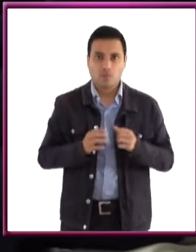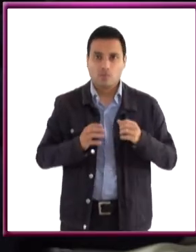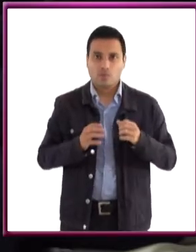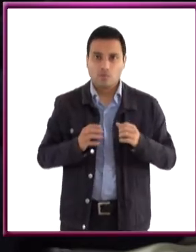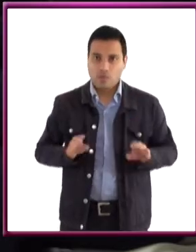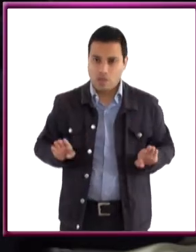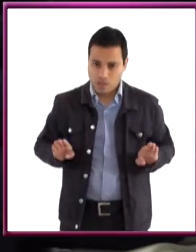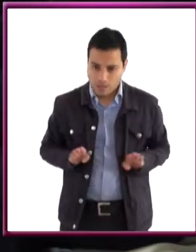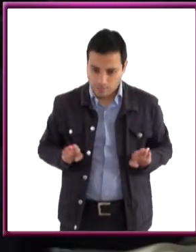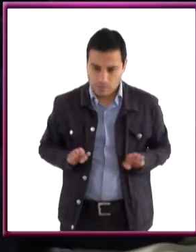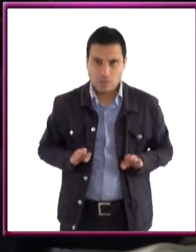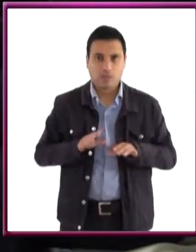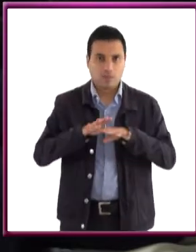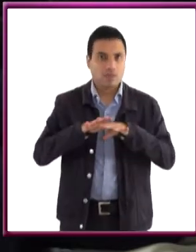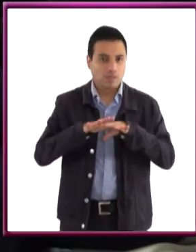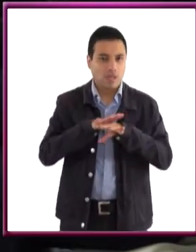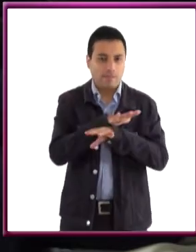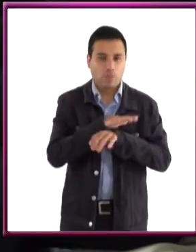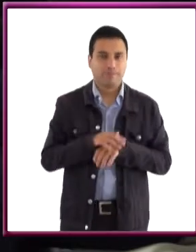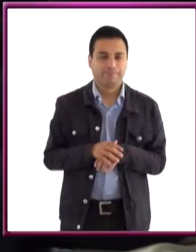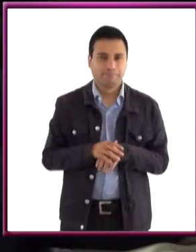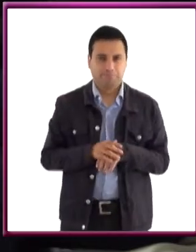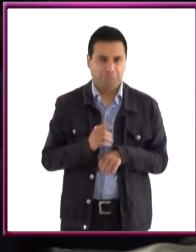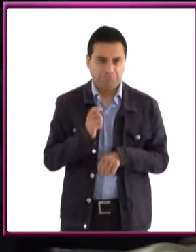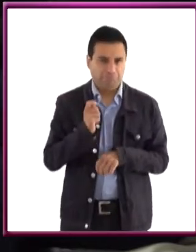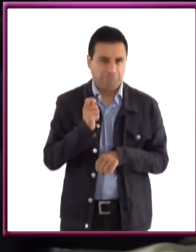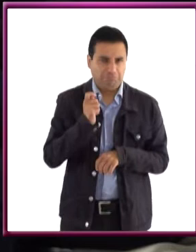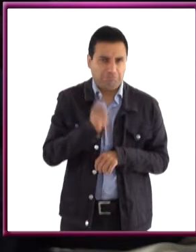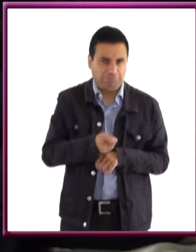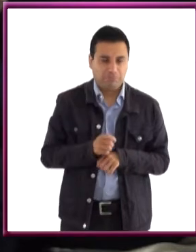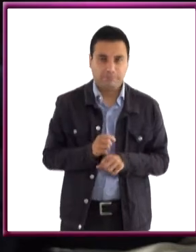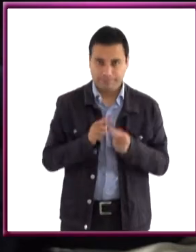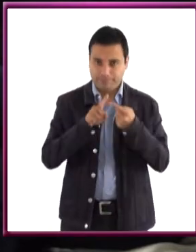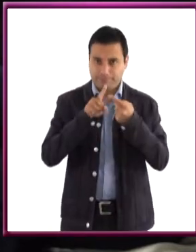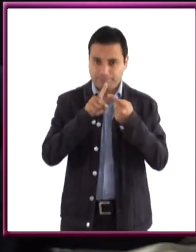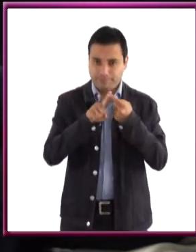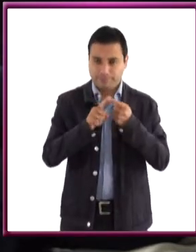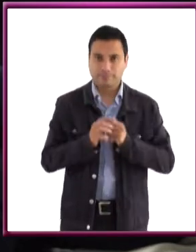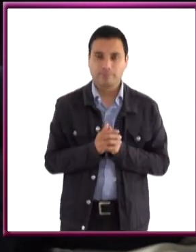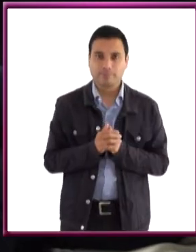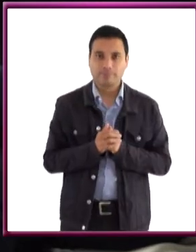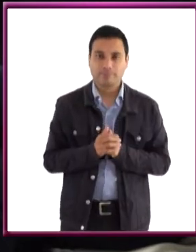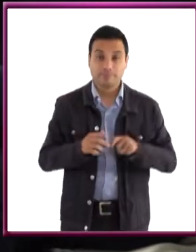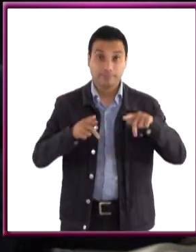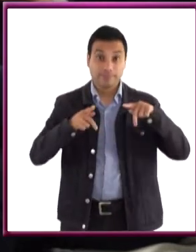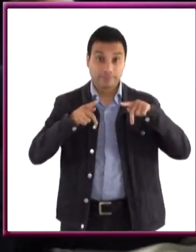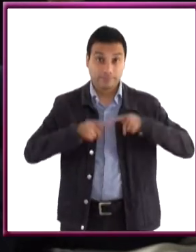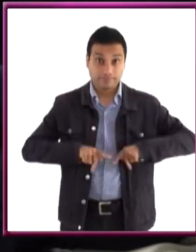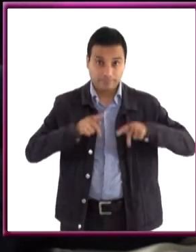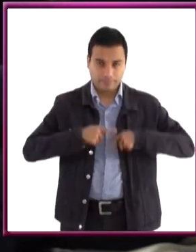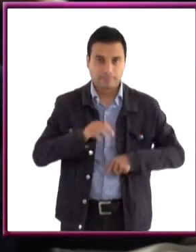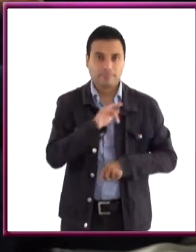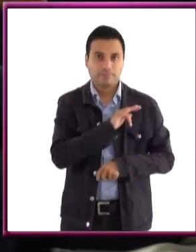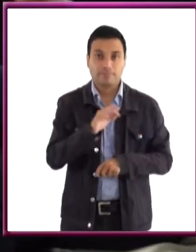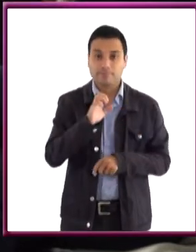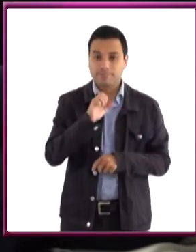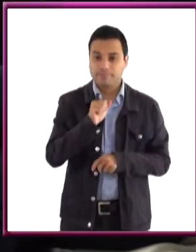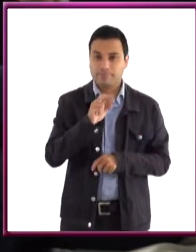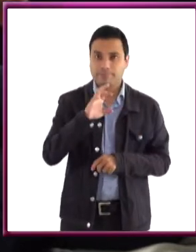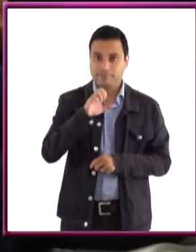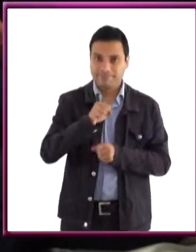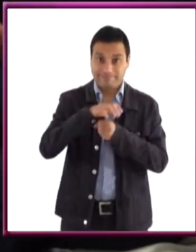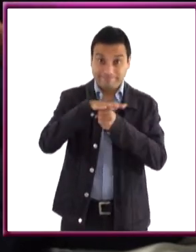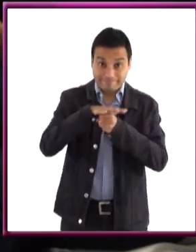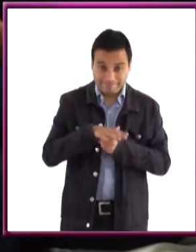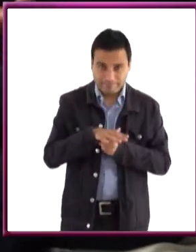haya cambios en tu personalidad, ¿no? ¿En qué cuestiones? Uno, que justo regulas tu estrés de una